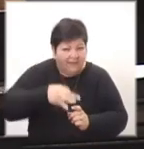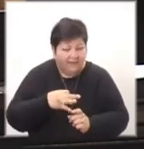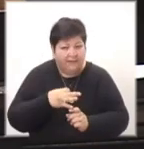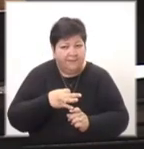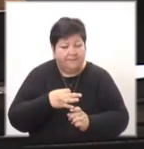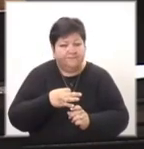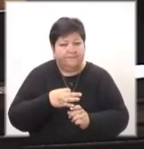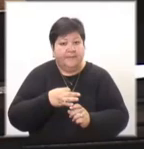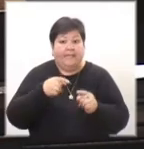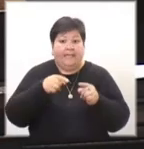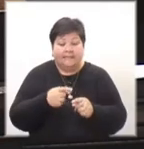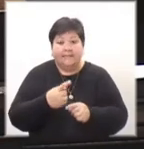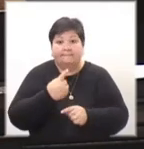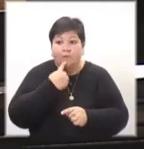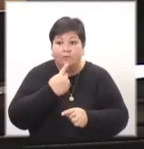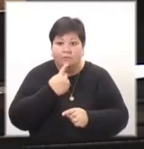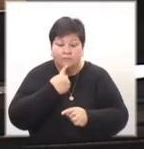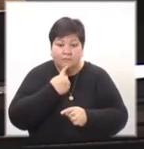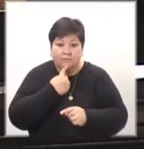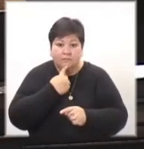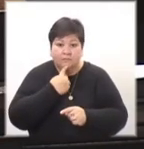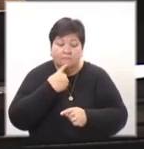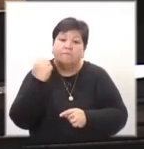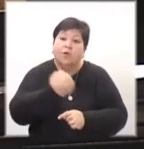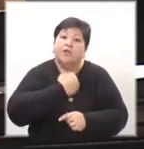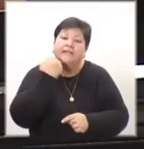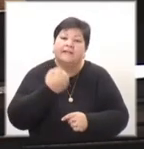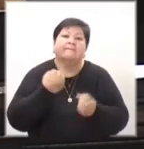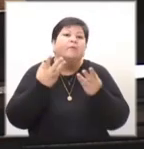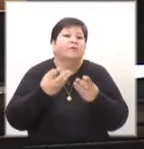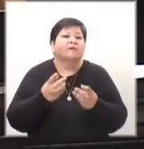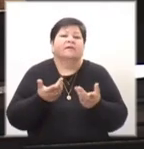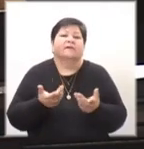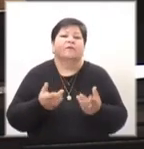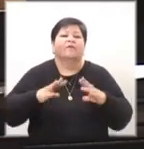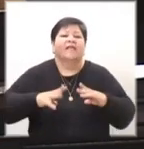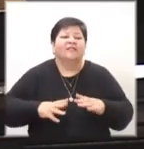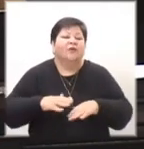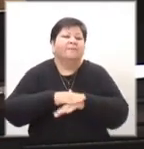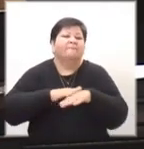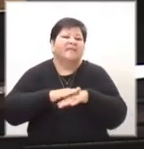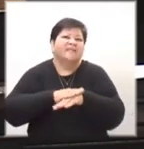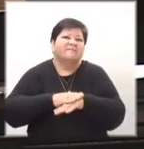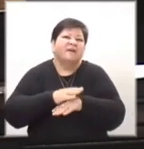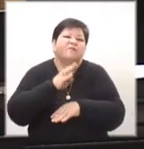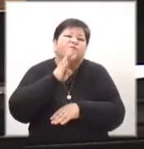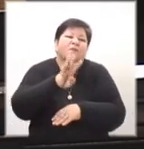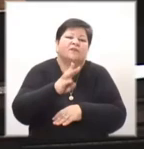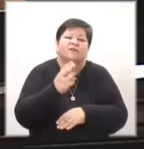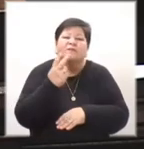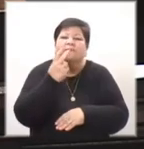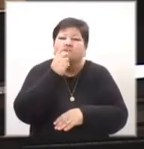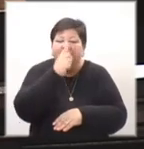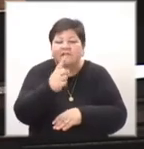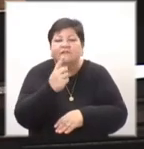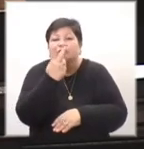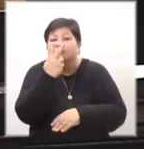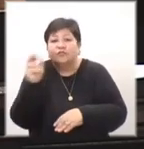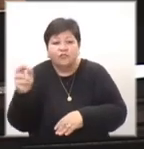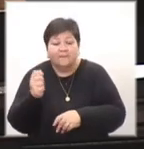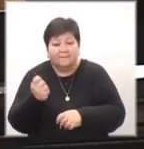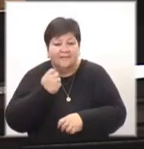esta política, las jubilaciones mínimas se encontrarían apenas por encima de los 4.200 pesos. Se